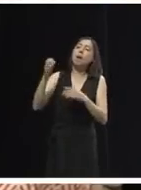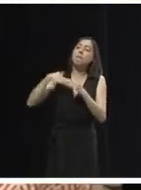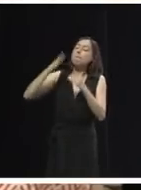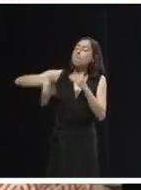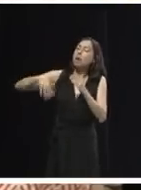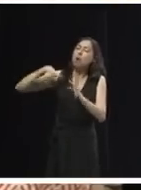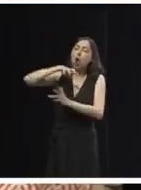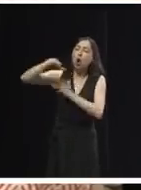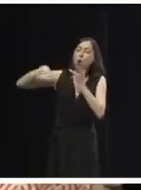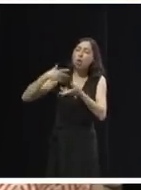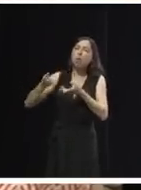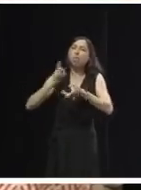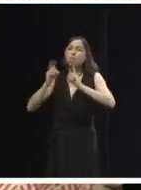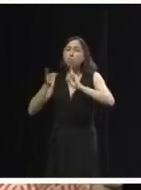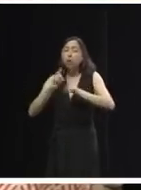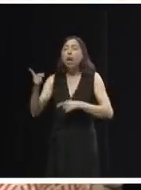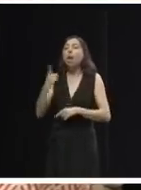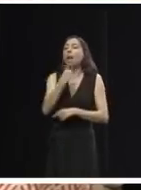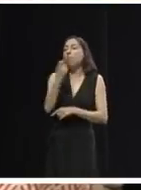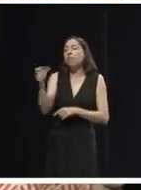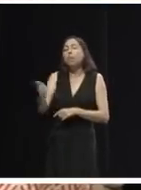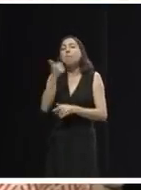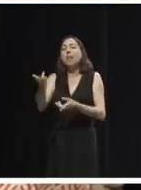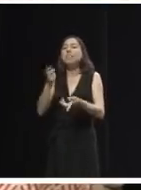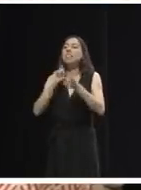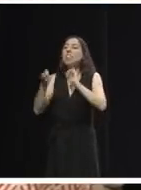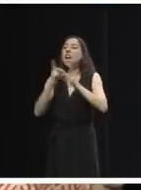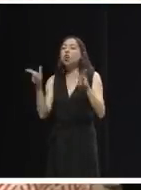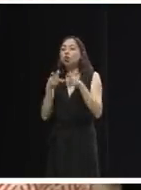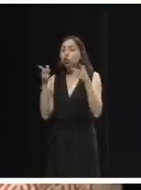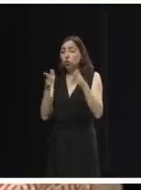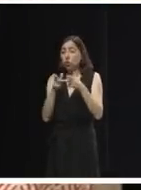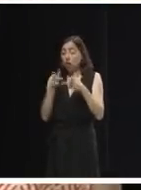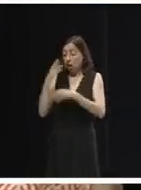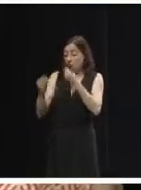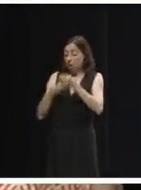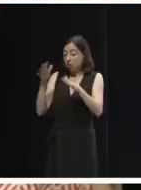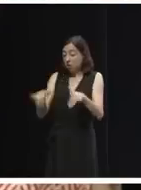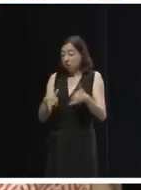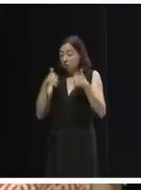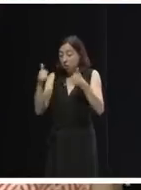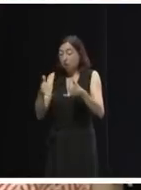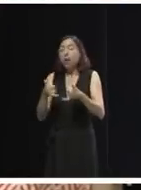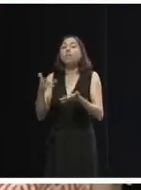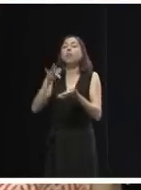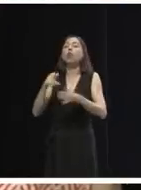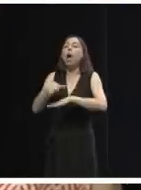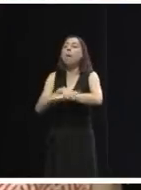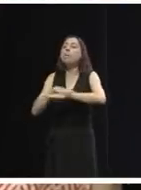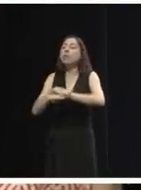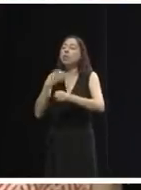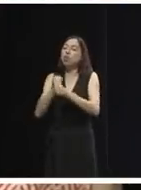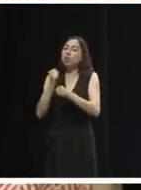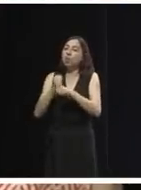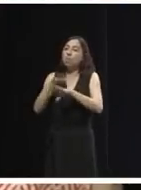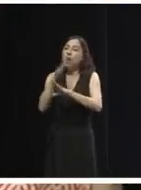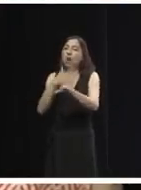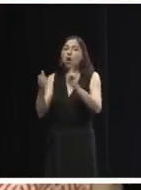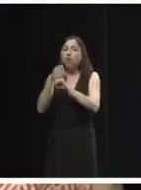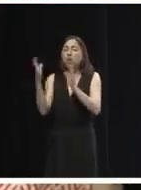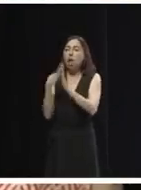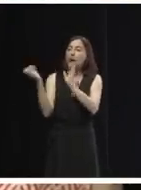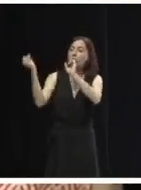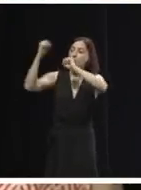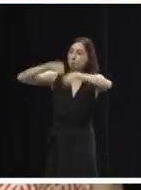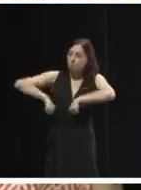democracia deliberativa, más diálogo social, como ha hecho Yolanda al frente del Ministerio del Trabajo, para llegar a acuerdos, consensos, para bien de todos, para